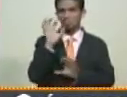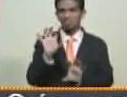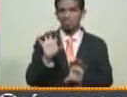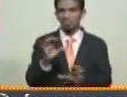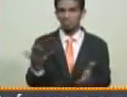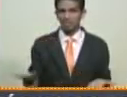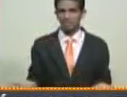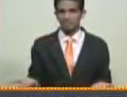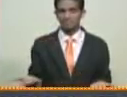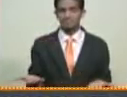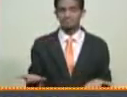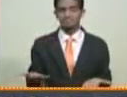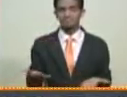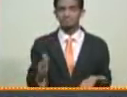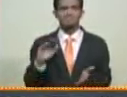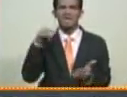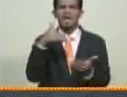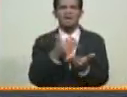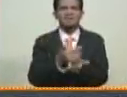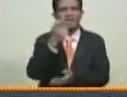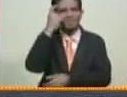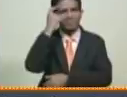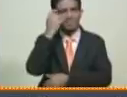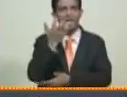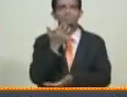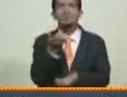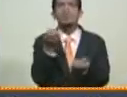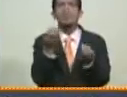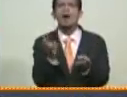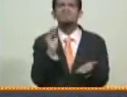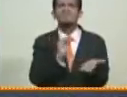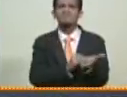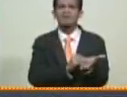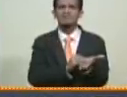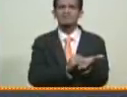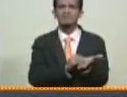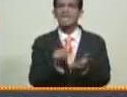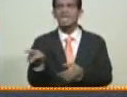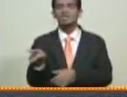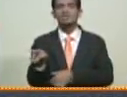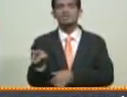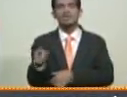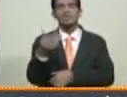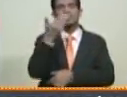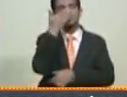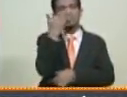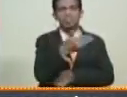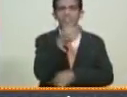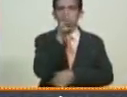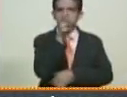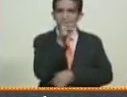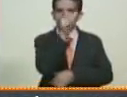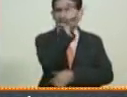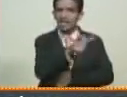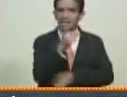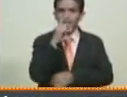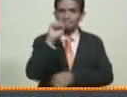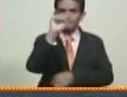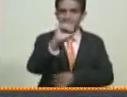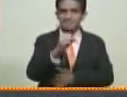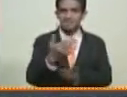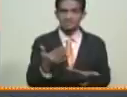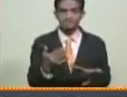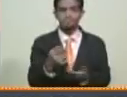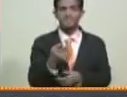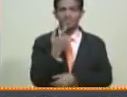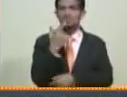Como que no estuviéramos jugando. ¿Hasta cuándo? ¿Cuántas veces han ellos subestimado a Nicolás Maduro desde que llegó a la presidencia? No, en un mes